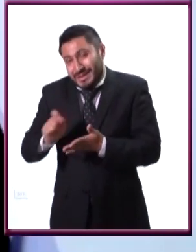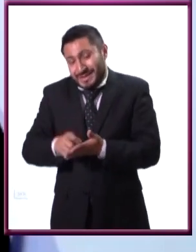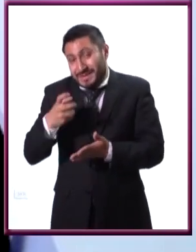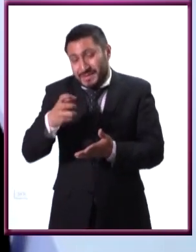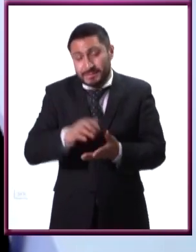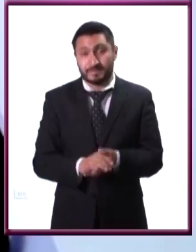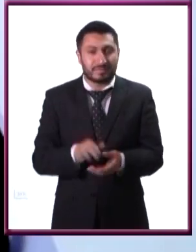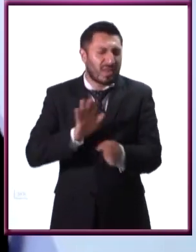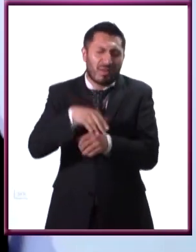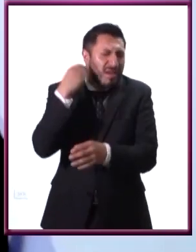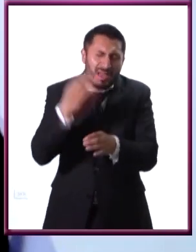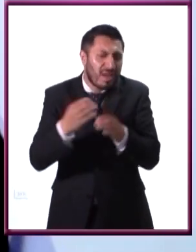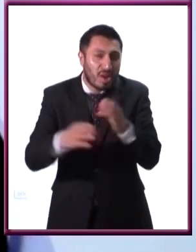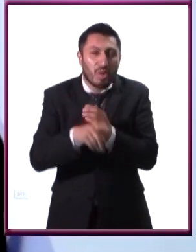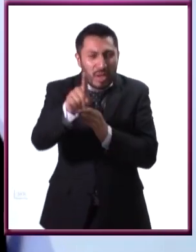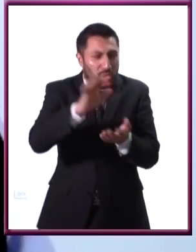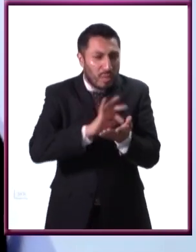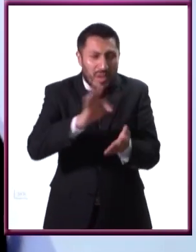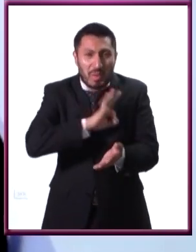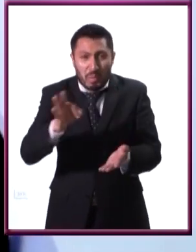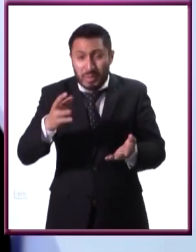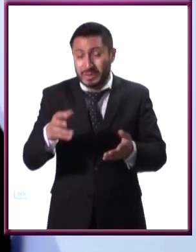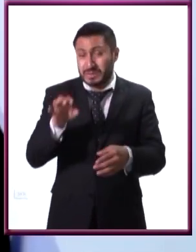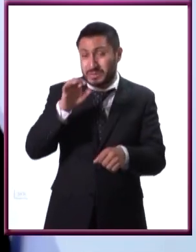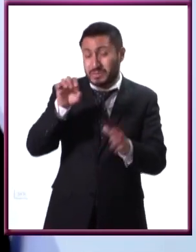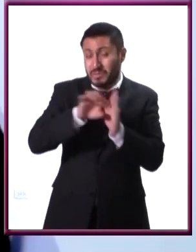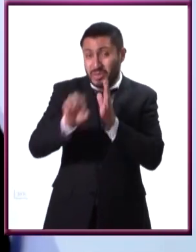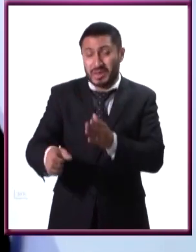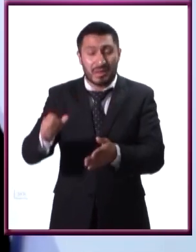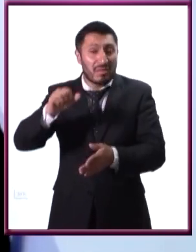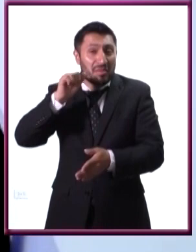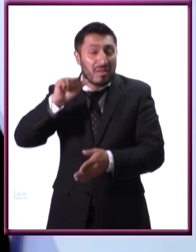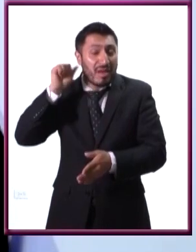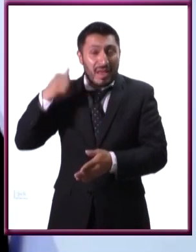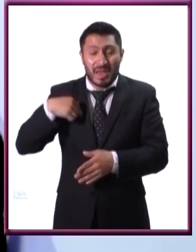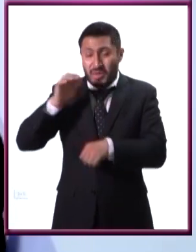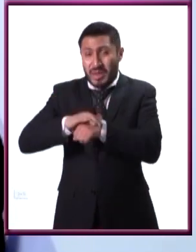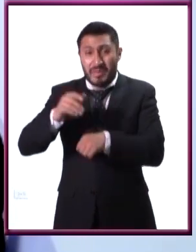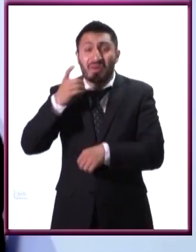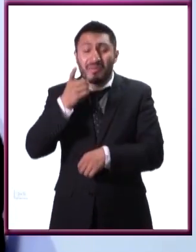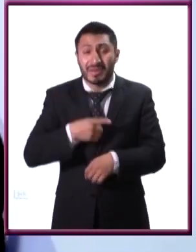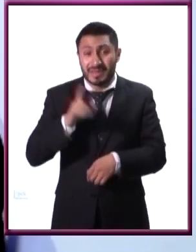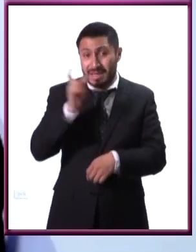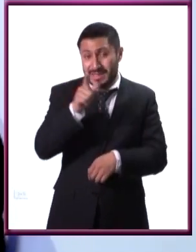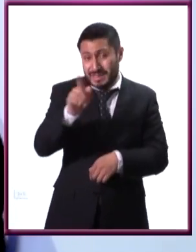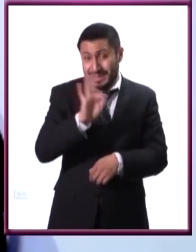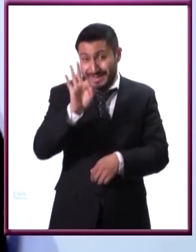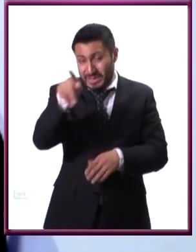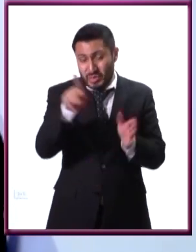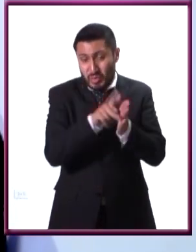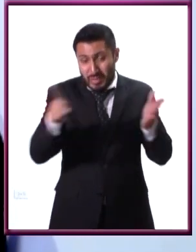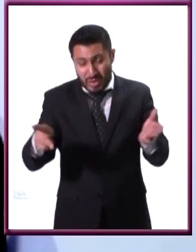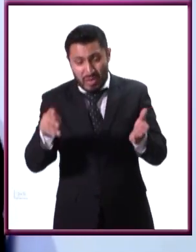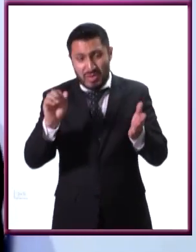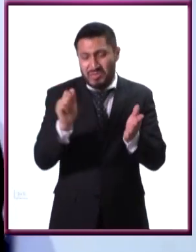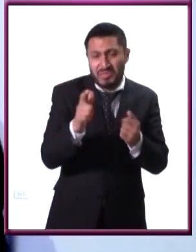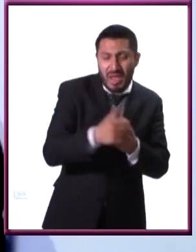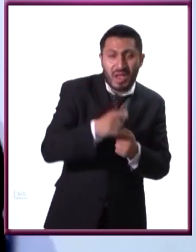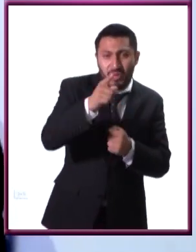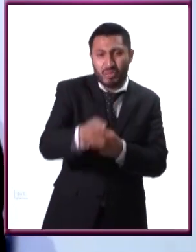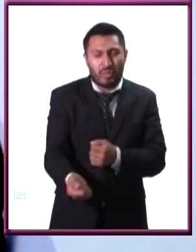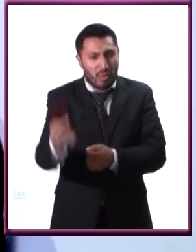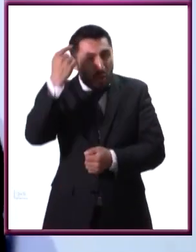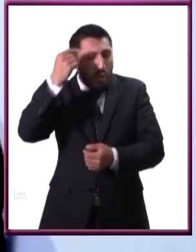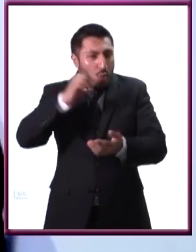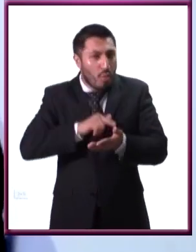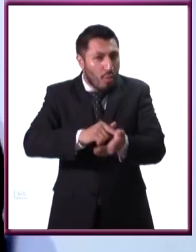que llegue a sus manos. Ayer justamente estaba platicando con un querido amigo que me decía, si te llega un periódico, si te llega una revista, cualquier cosa que puedas, nutra tu retina